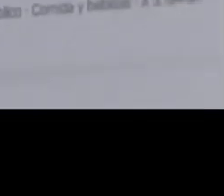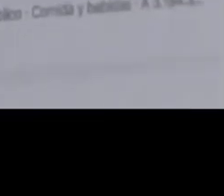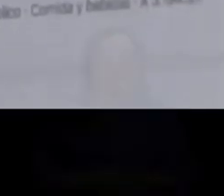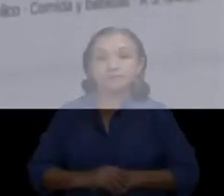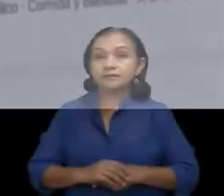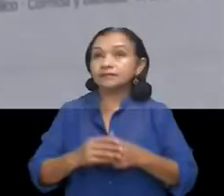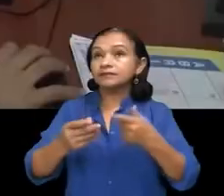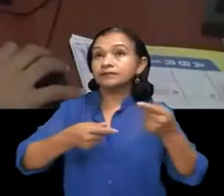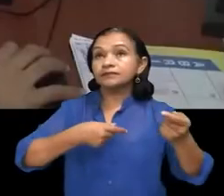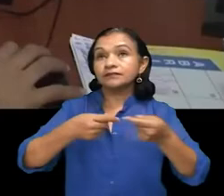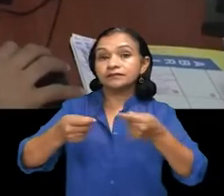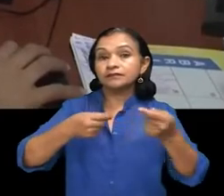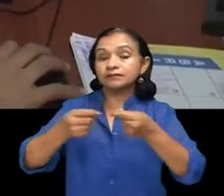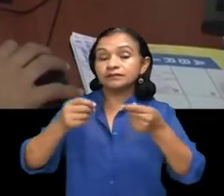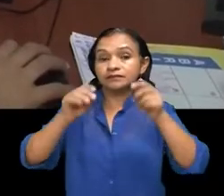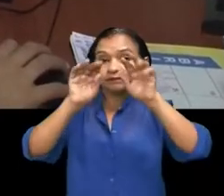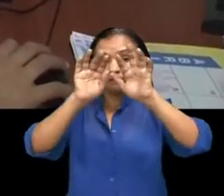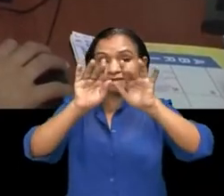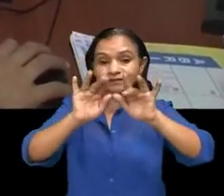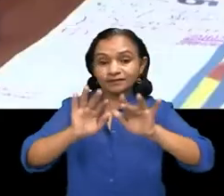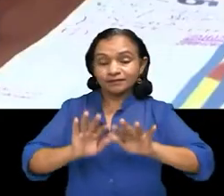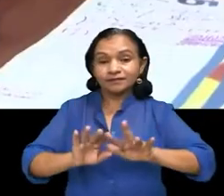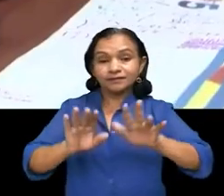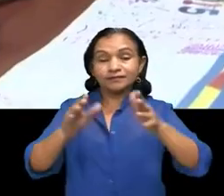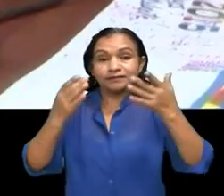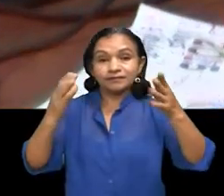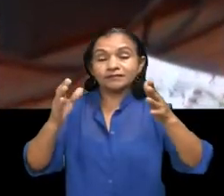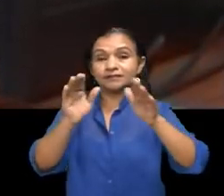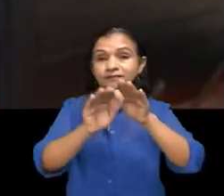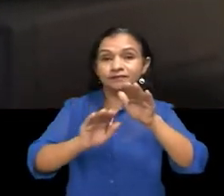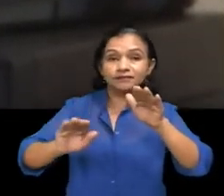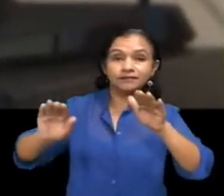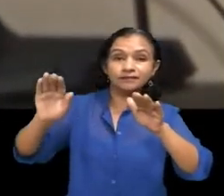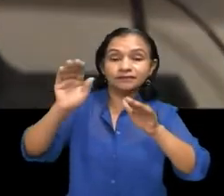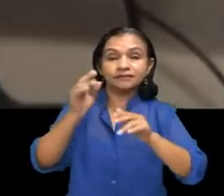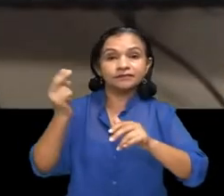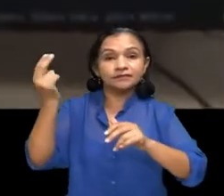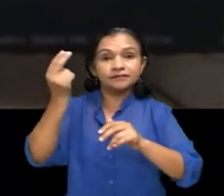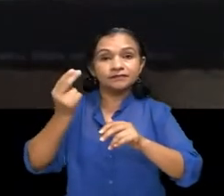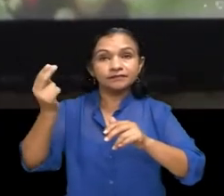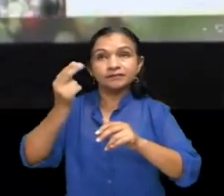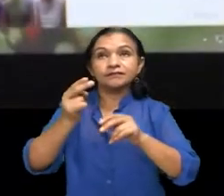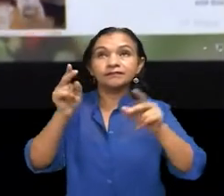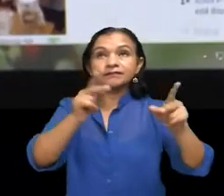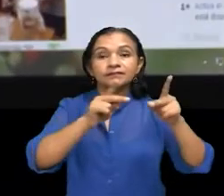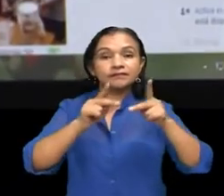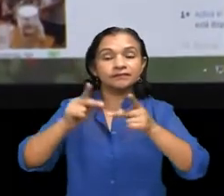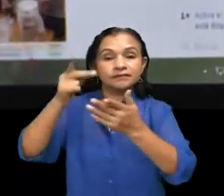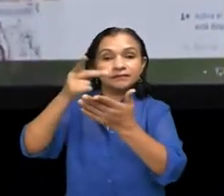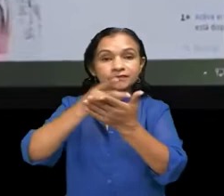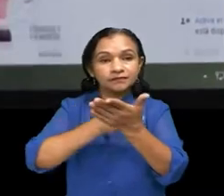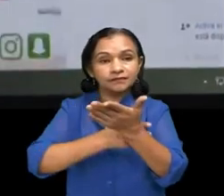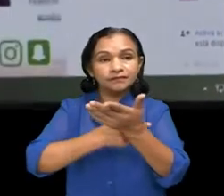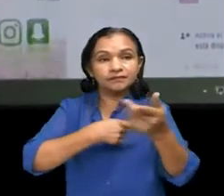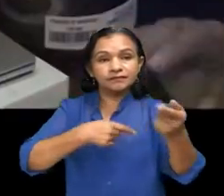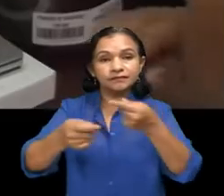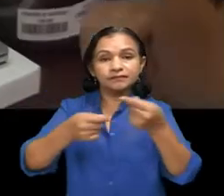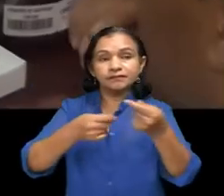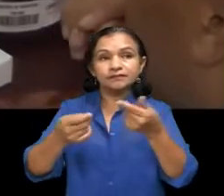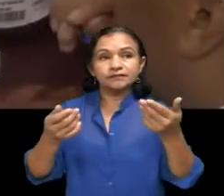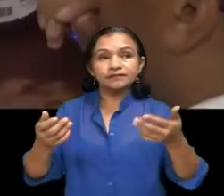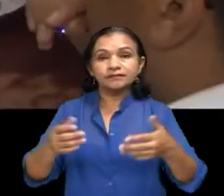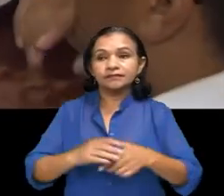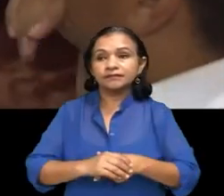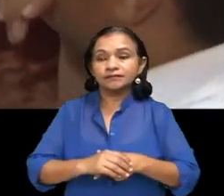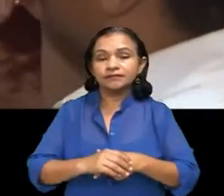El comercio electrónico es una herramienta cada vez más usada por emprendedores de proyectos comerciales.